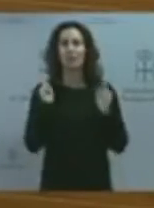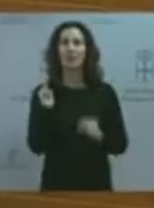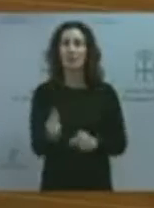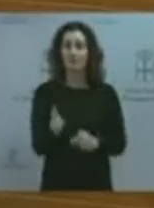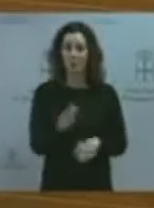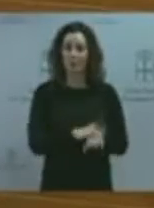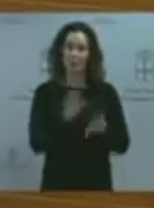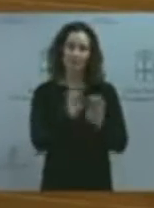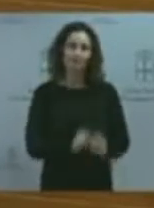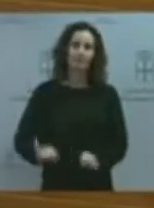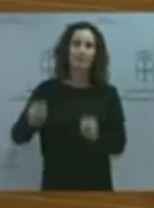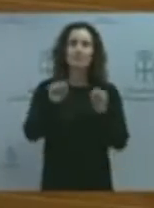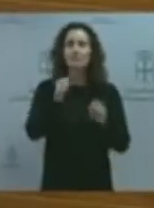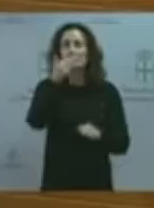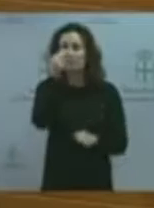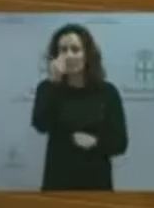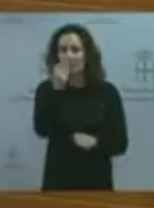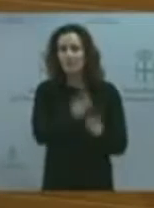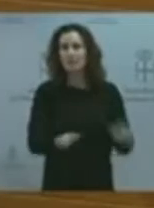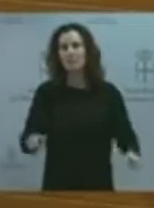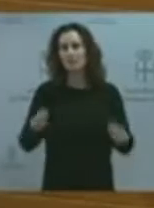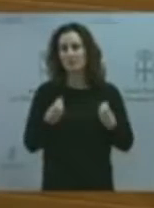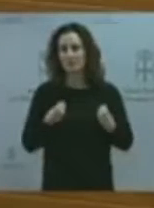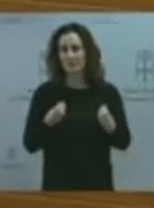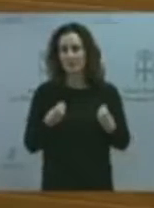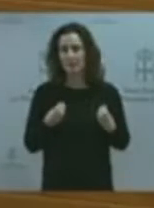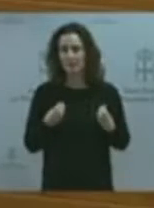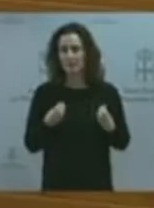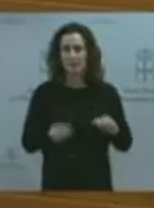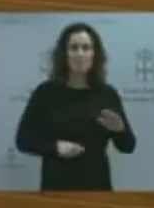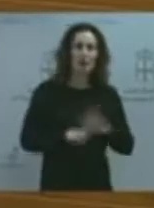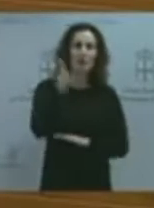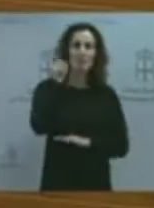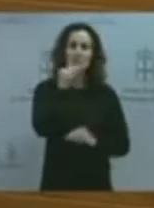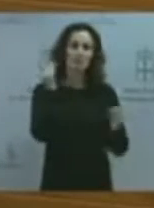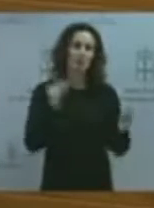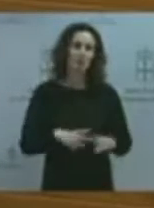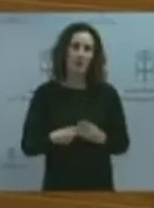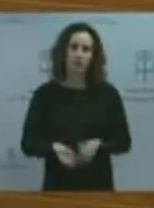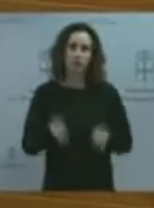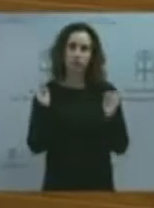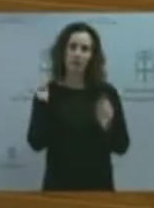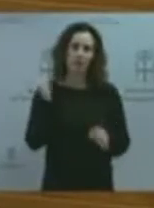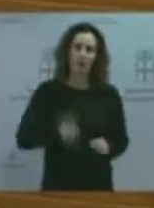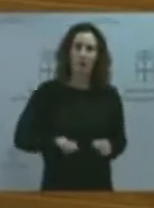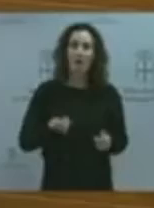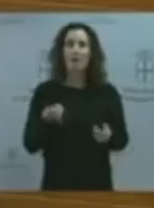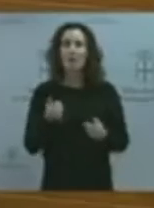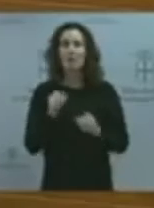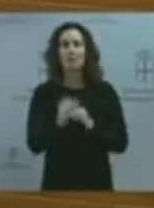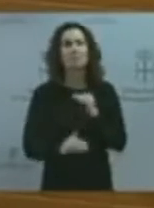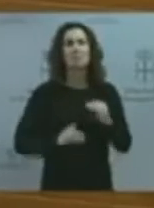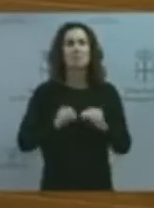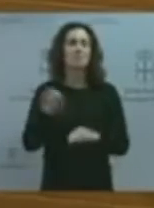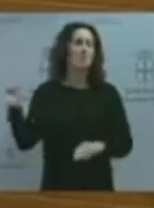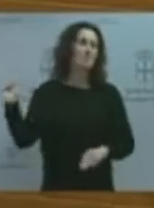ciudadanas, que ha permitido los mayores avances de la historia democrática de este país en muchos años y superar el franquismo que tanto le gusta al señor Blanco.